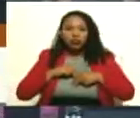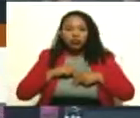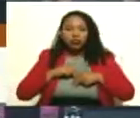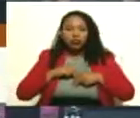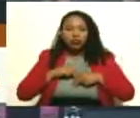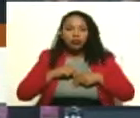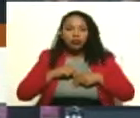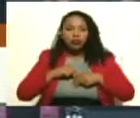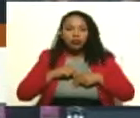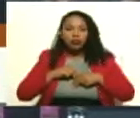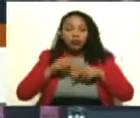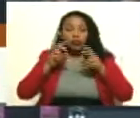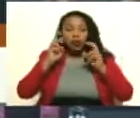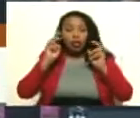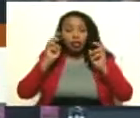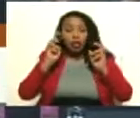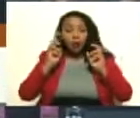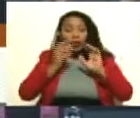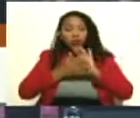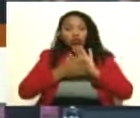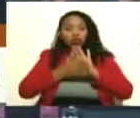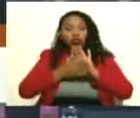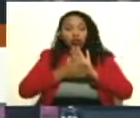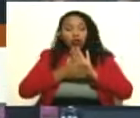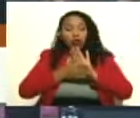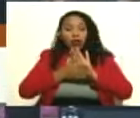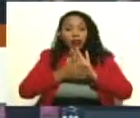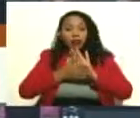al laudo arbitral de París. El pueblo va a decidir.